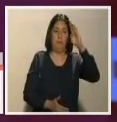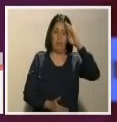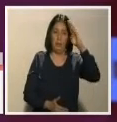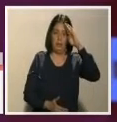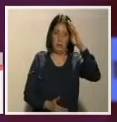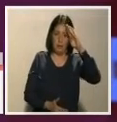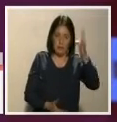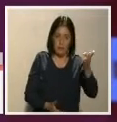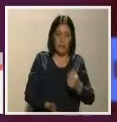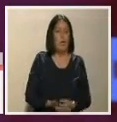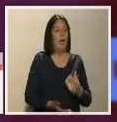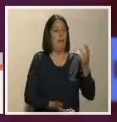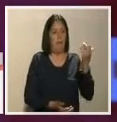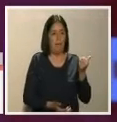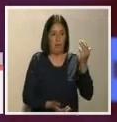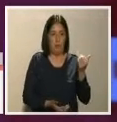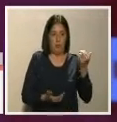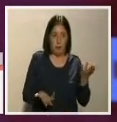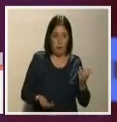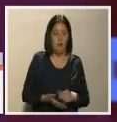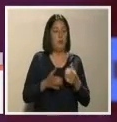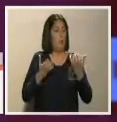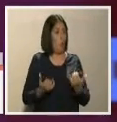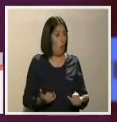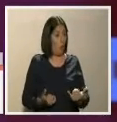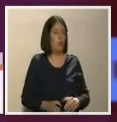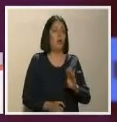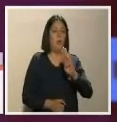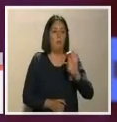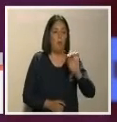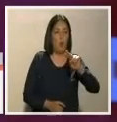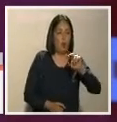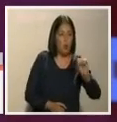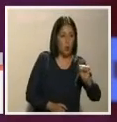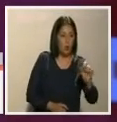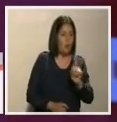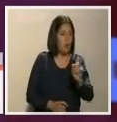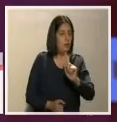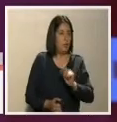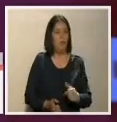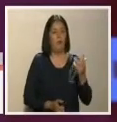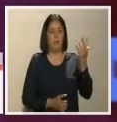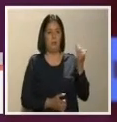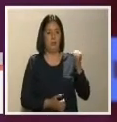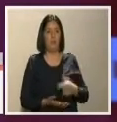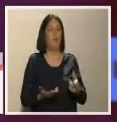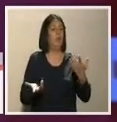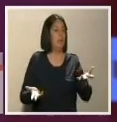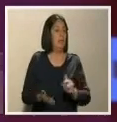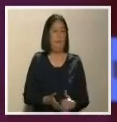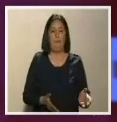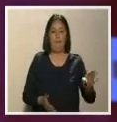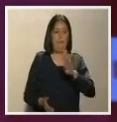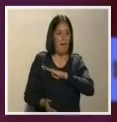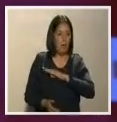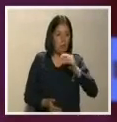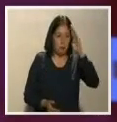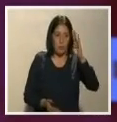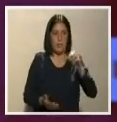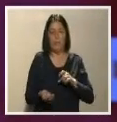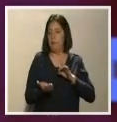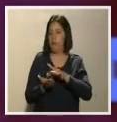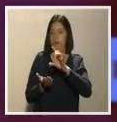policía, pensionables. Hoy reciben bonos no pensionables. En limpiar la policía de los malos